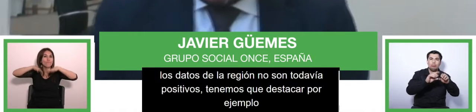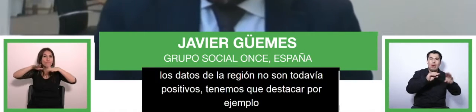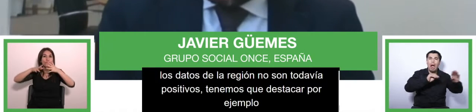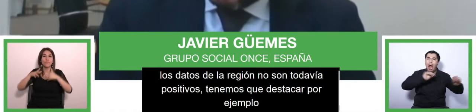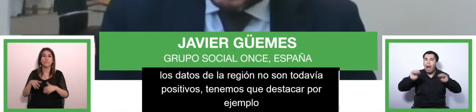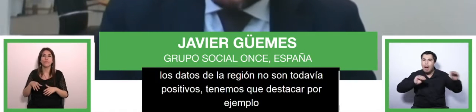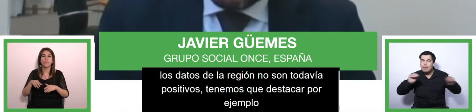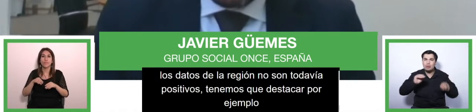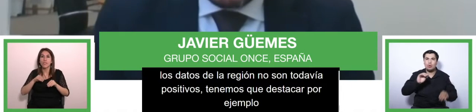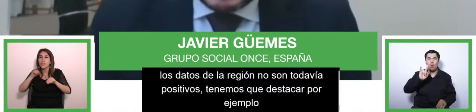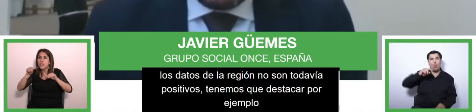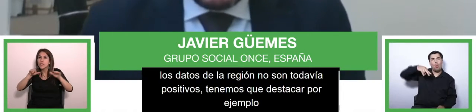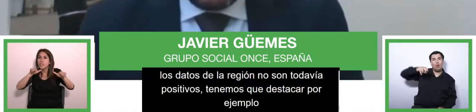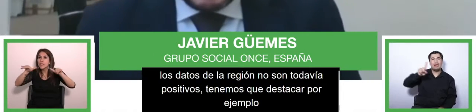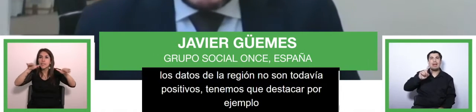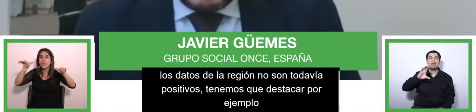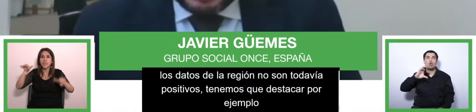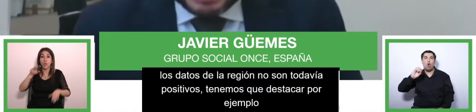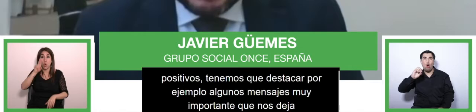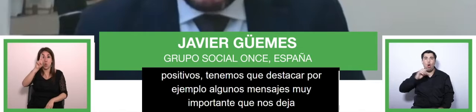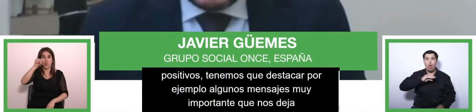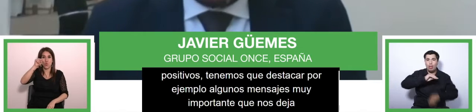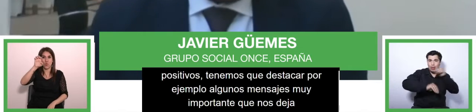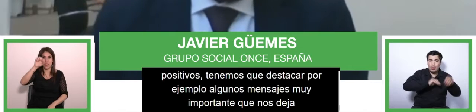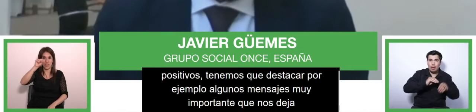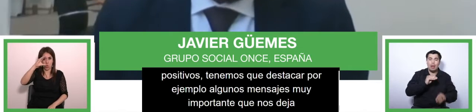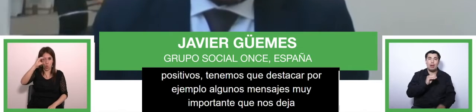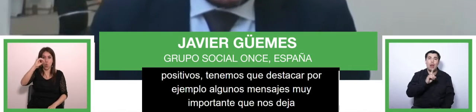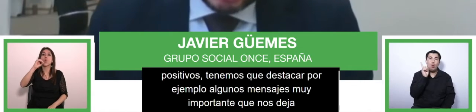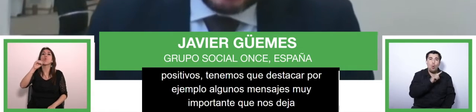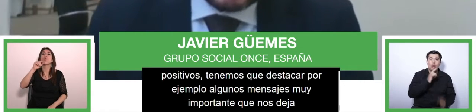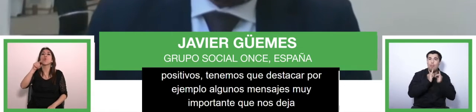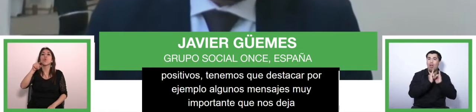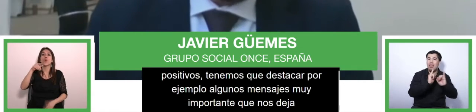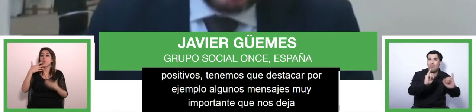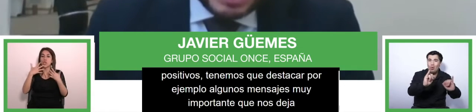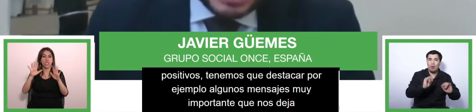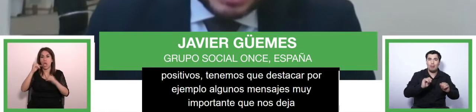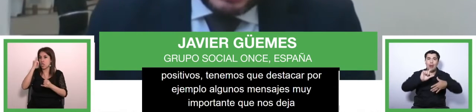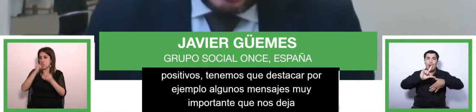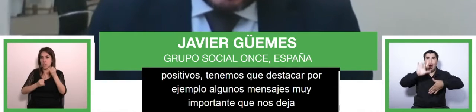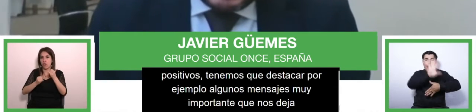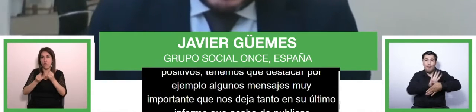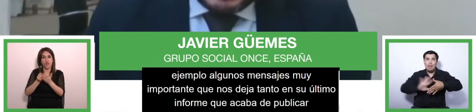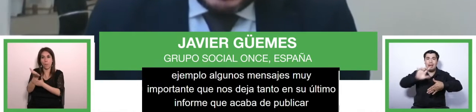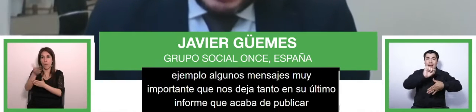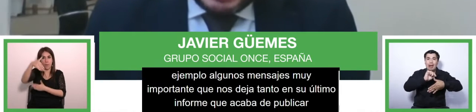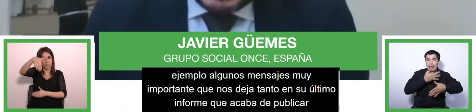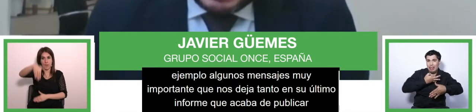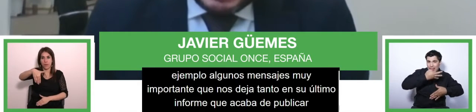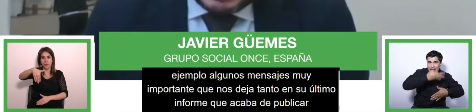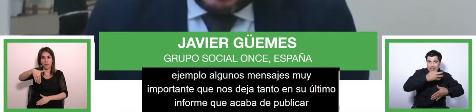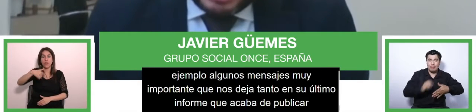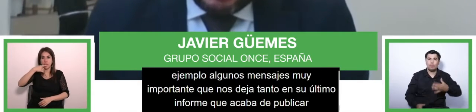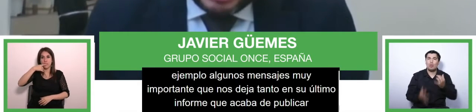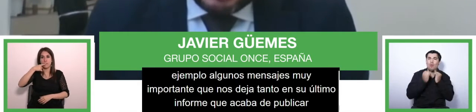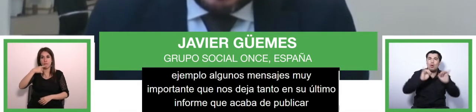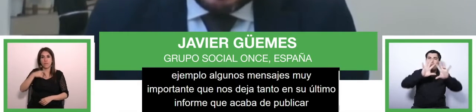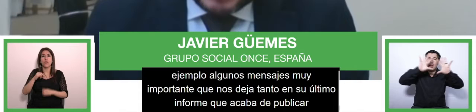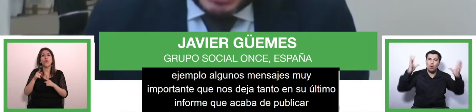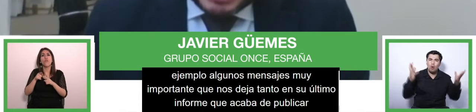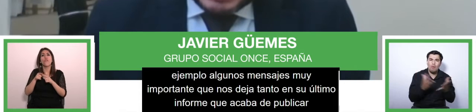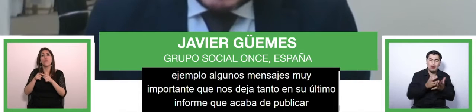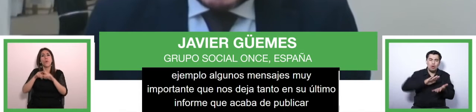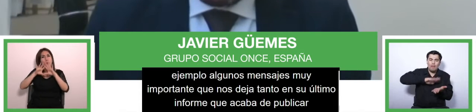UNESCO, tanto en su último informe que acaba de publicar específico para América Latina, como en su informe global sobre el estado de la